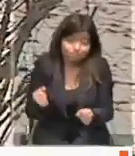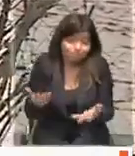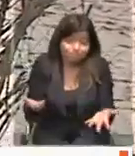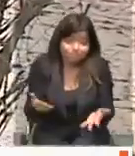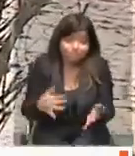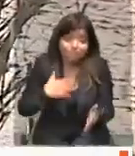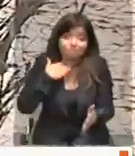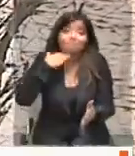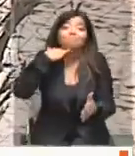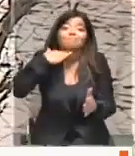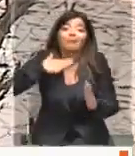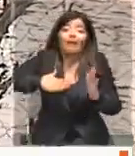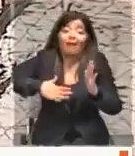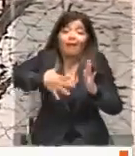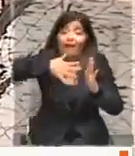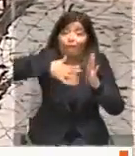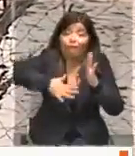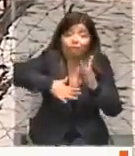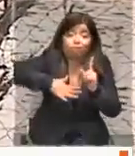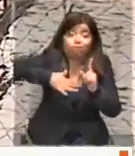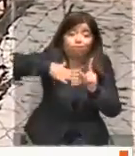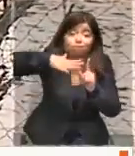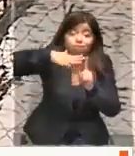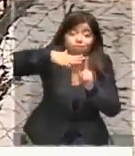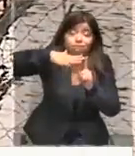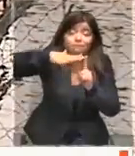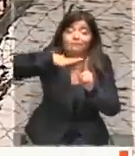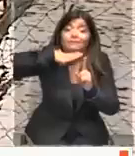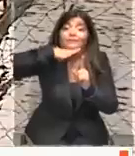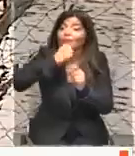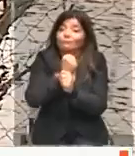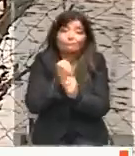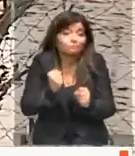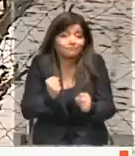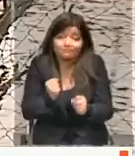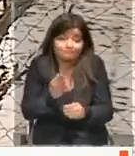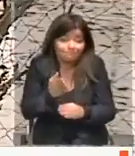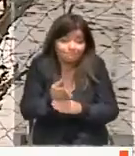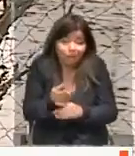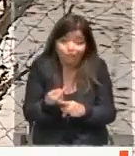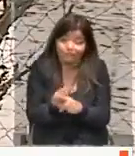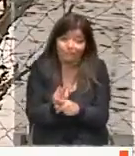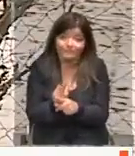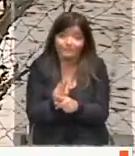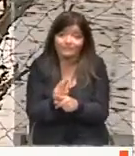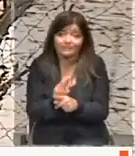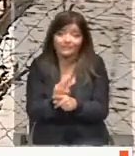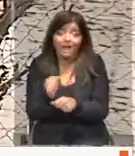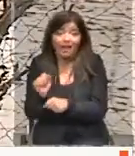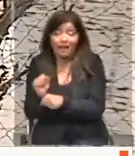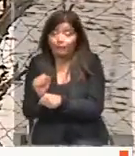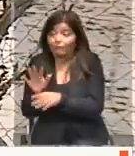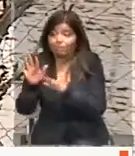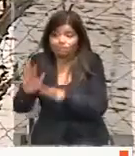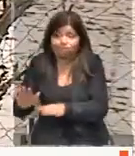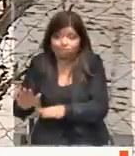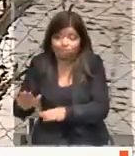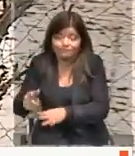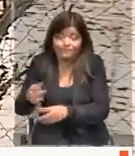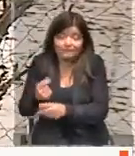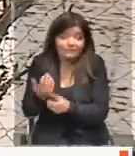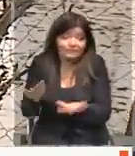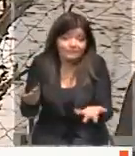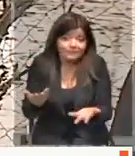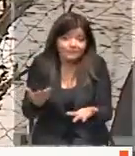agua era sobre el cuello. Entonces ya después no pude salir y quedé con la camioneta metida allá y